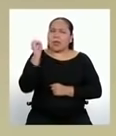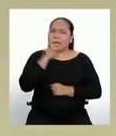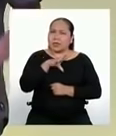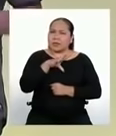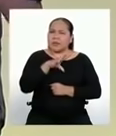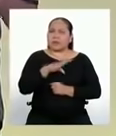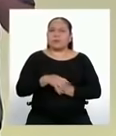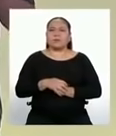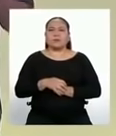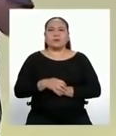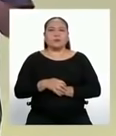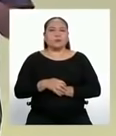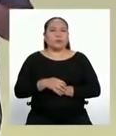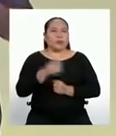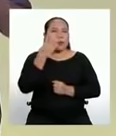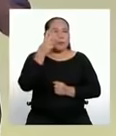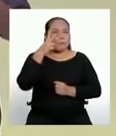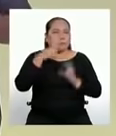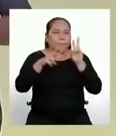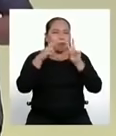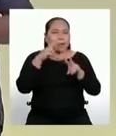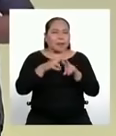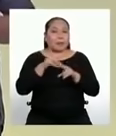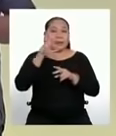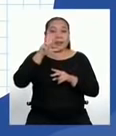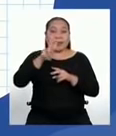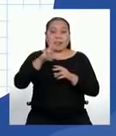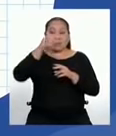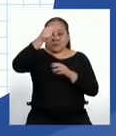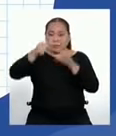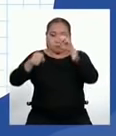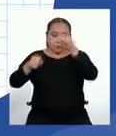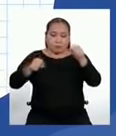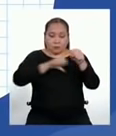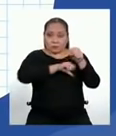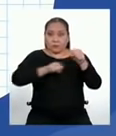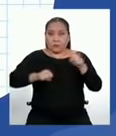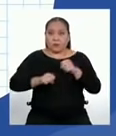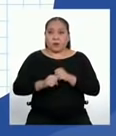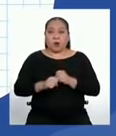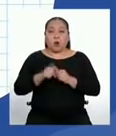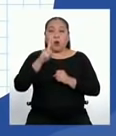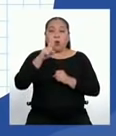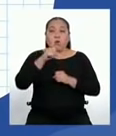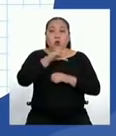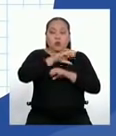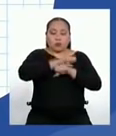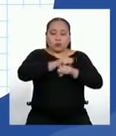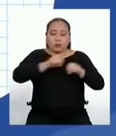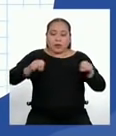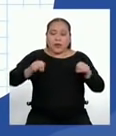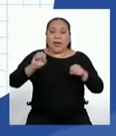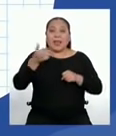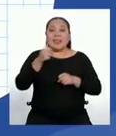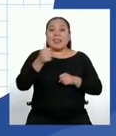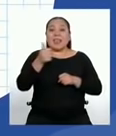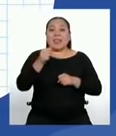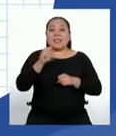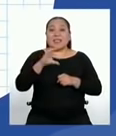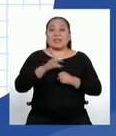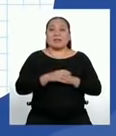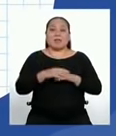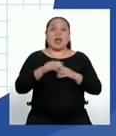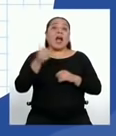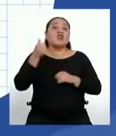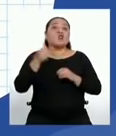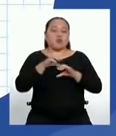Pedro? Considera 3 segmentos para construir un triángulo. Un segmento de longitud 10 centímetros graficado de color